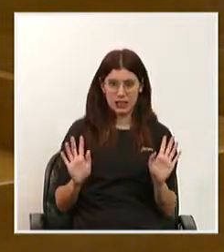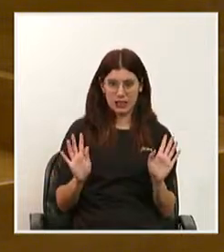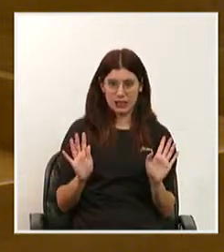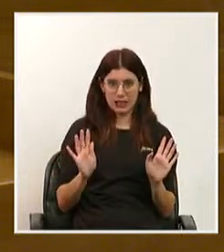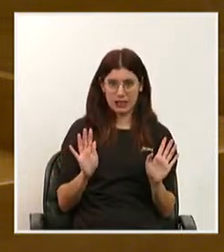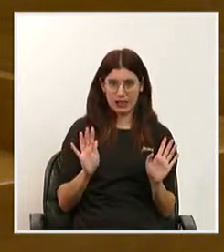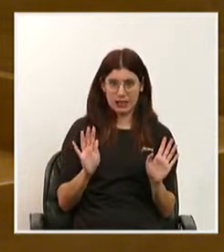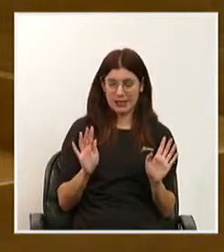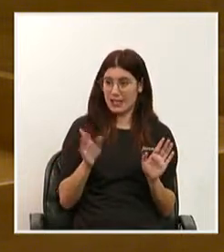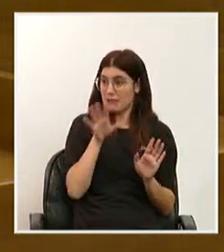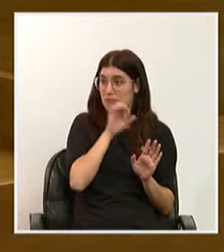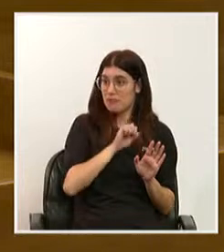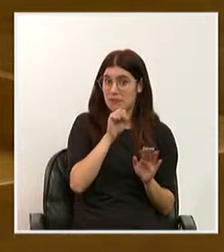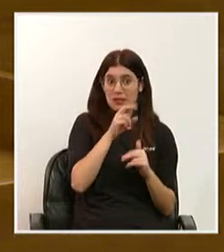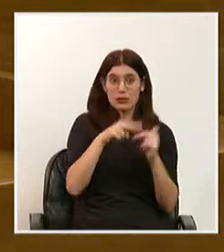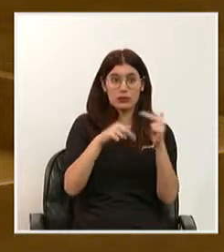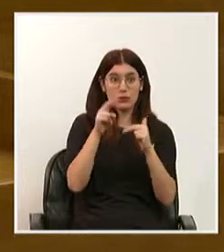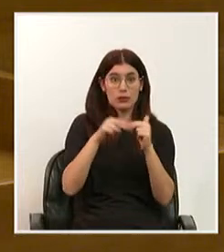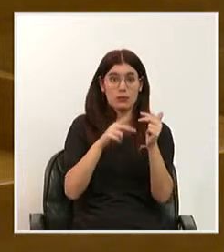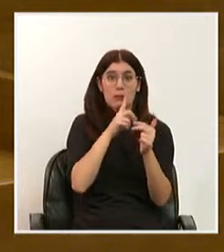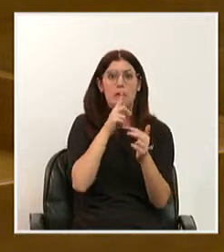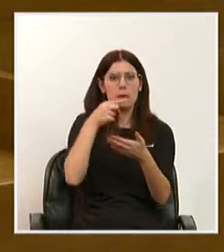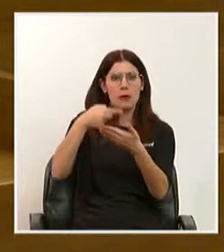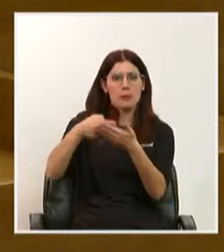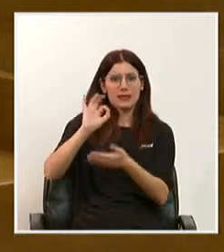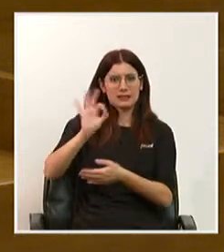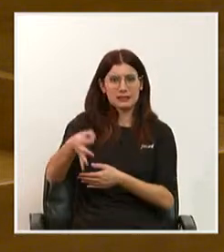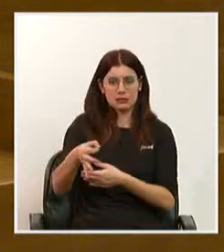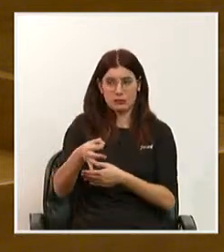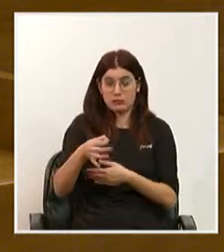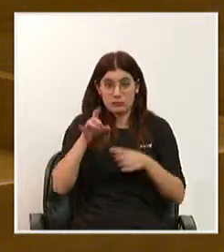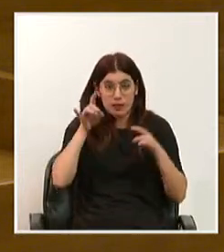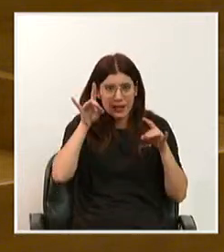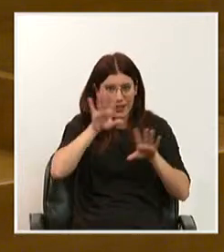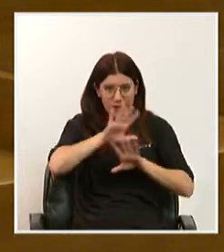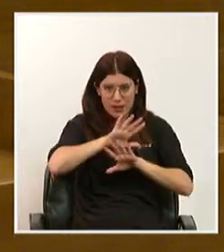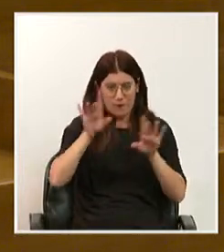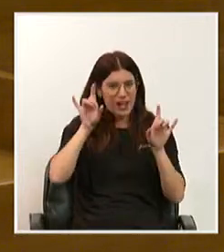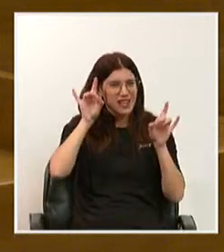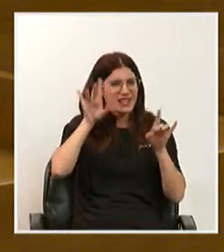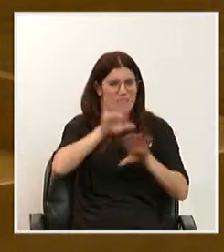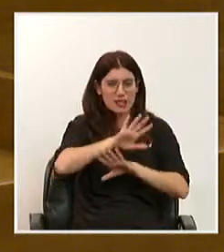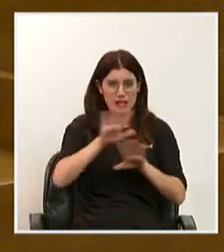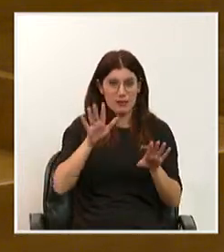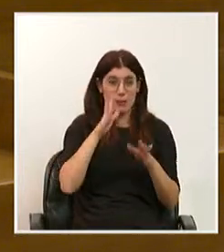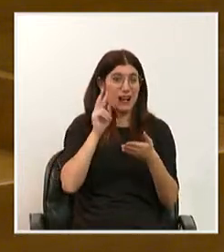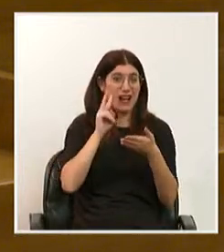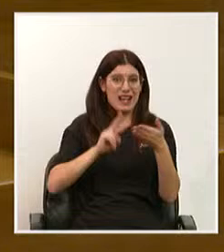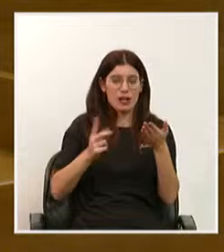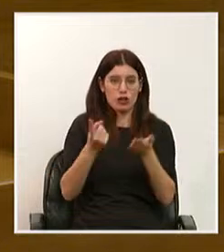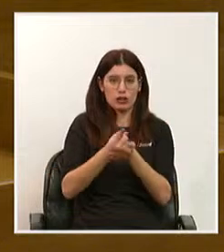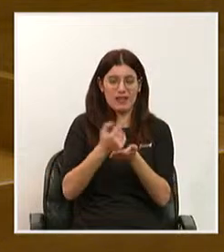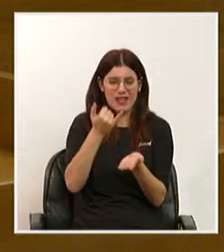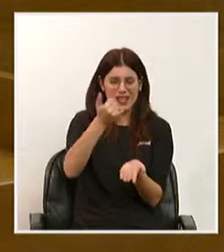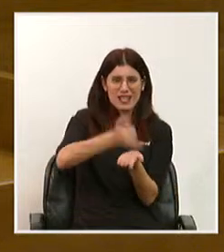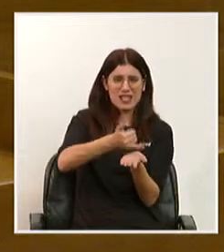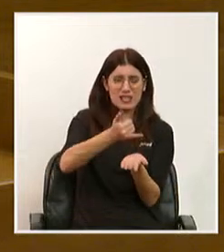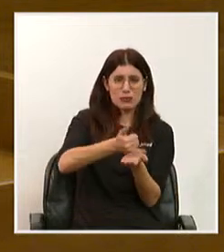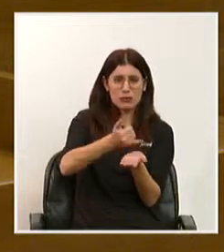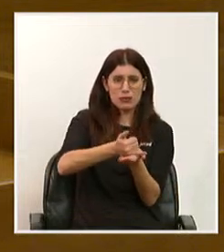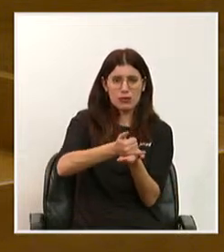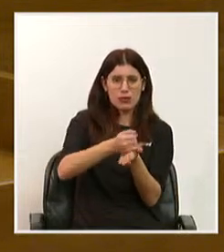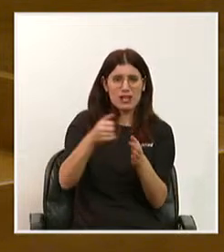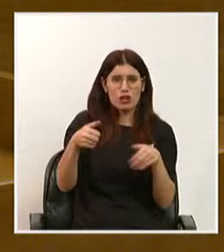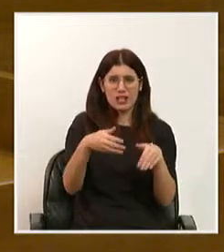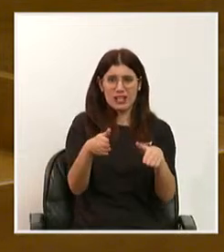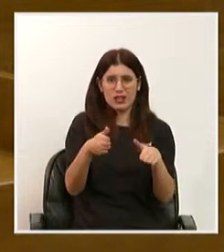construcción pero el n que está increíble es para tornar Air el instituto de los líos el